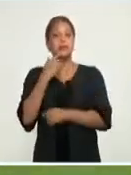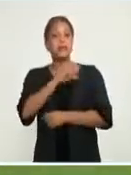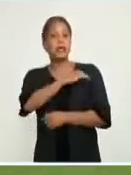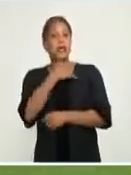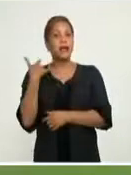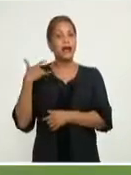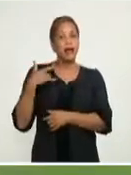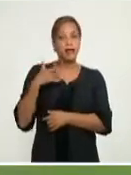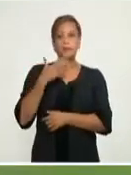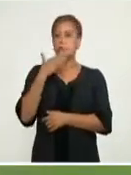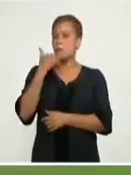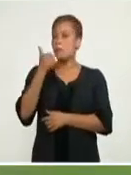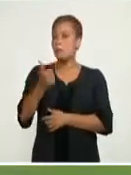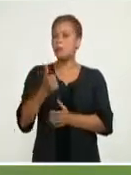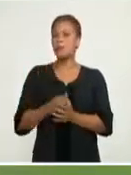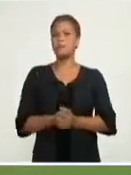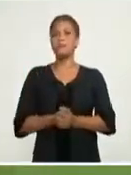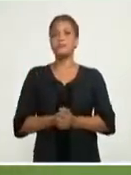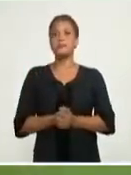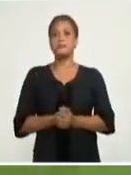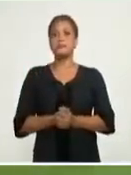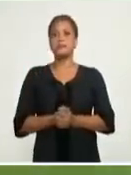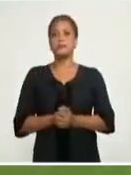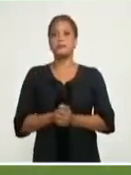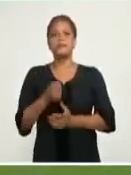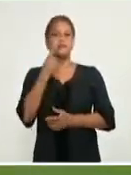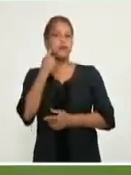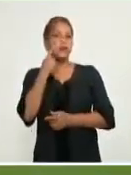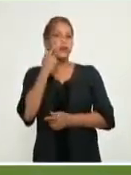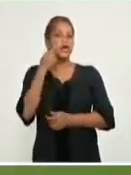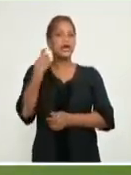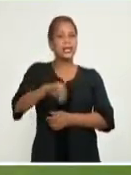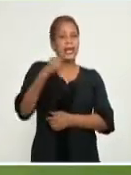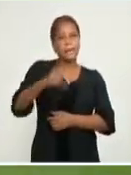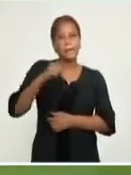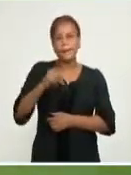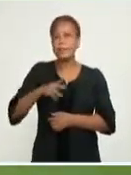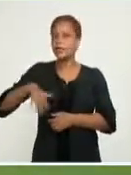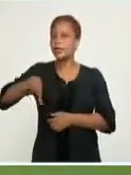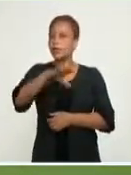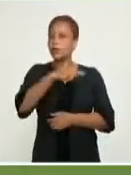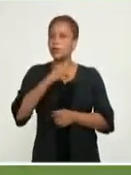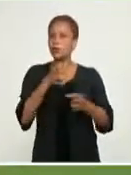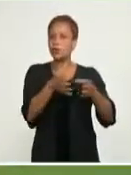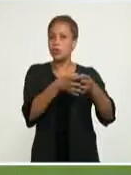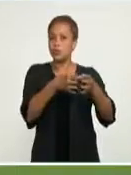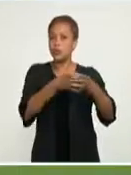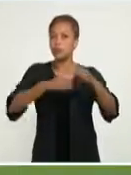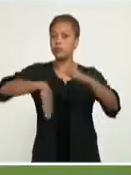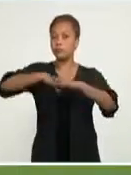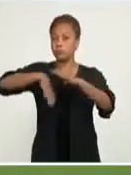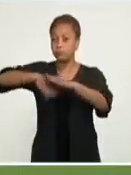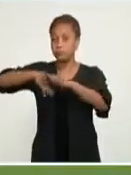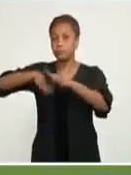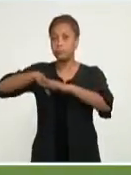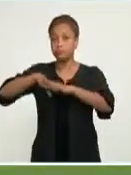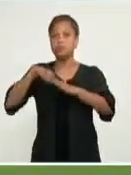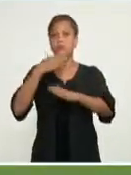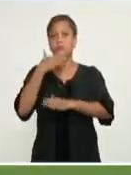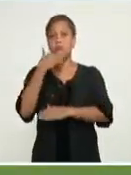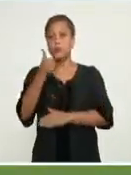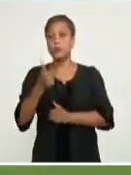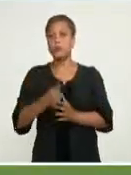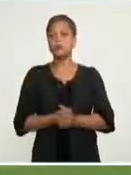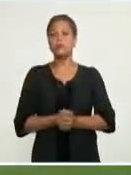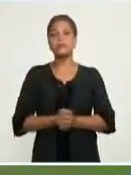nuevamente una insistencia, una constante que tiene el equipo dirigido por Lionel Scaloni. Esto de avasallar en los primeros